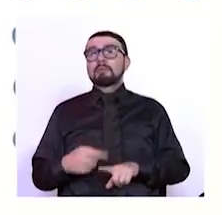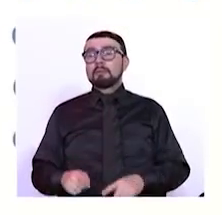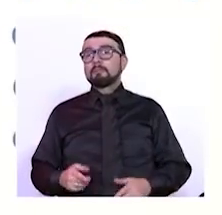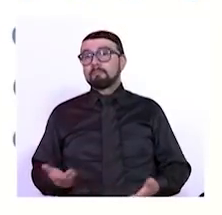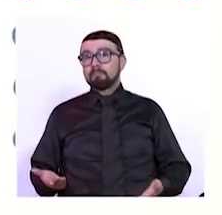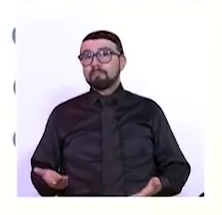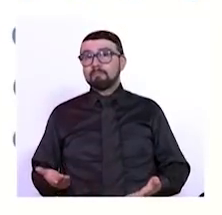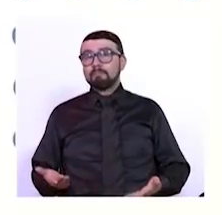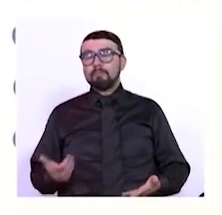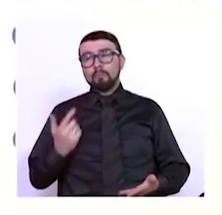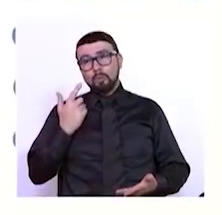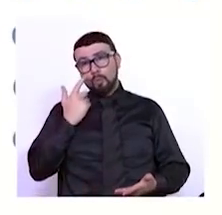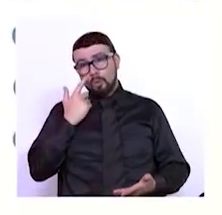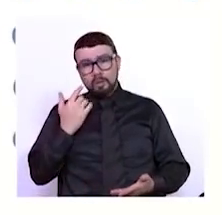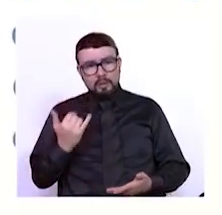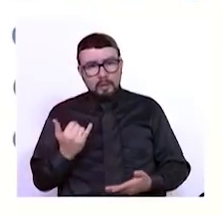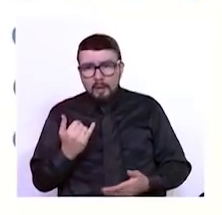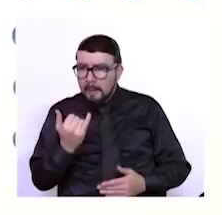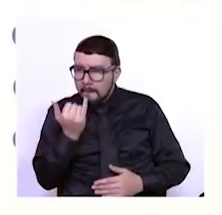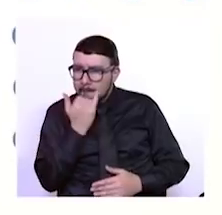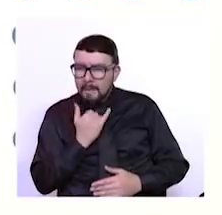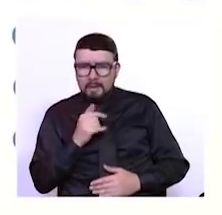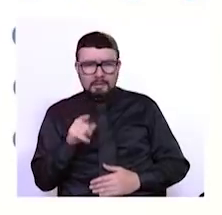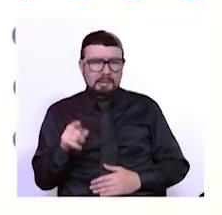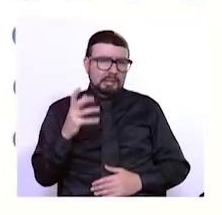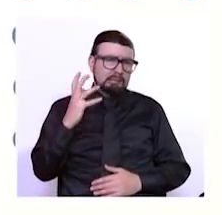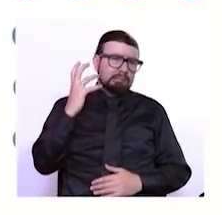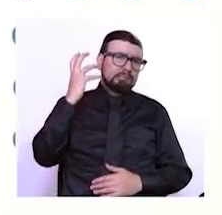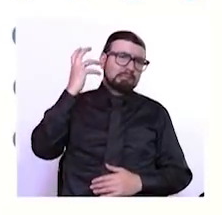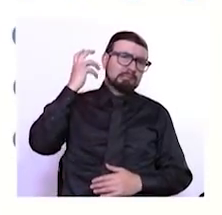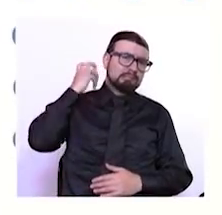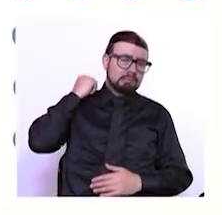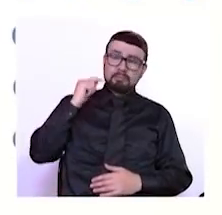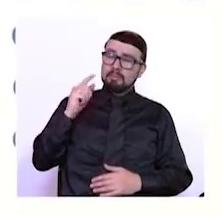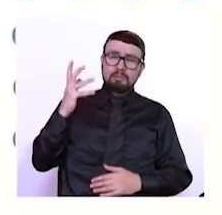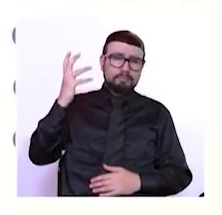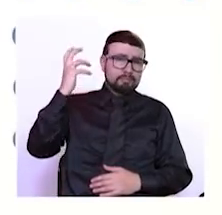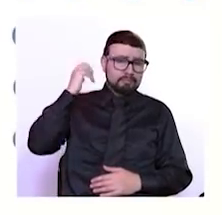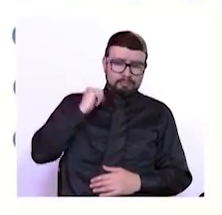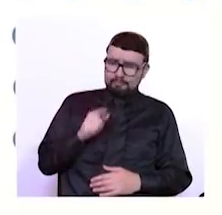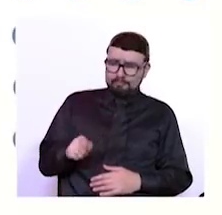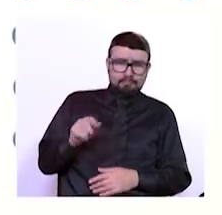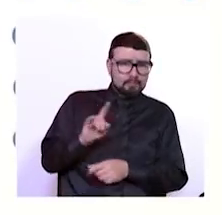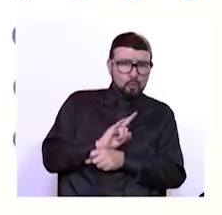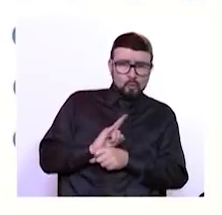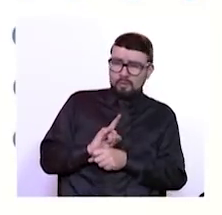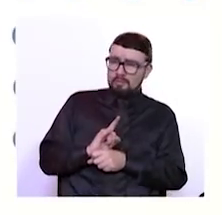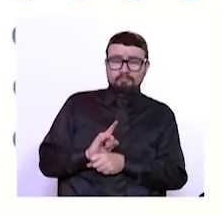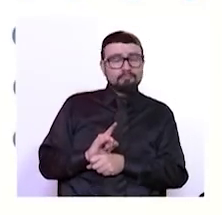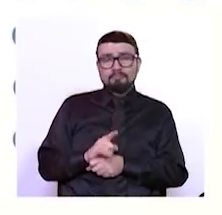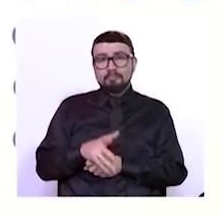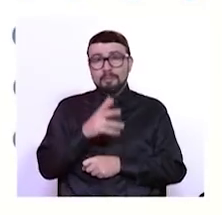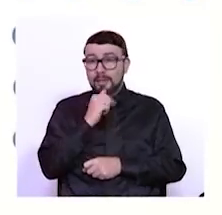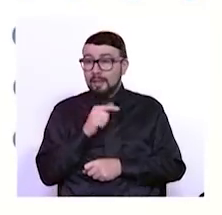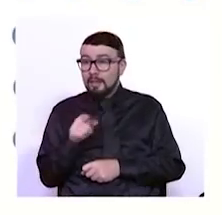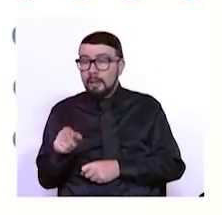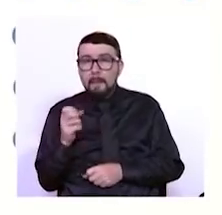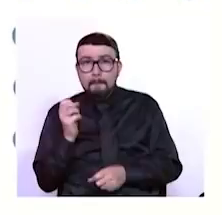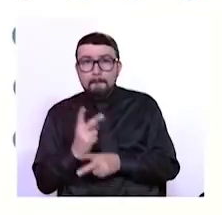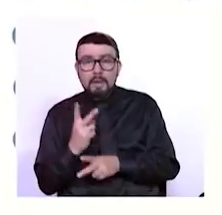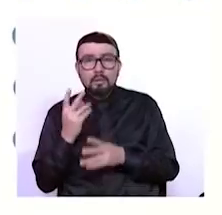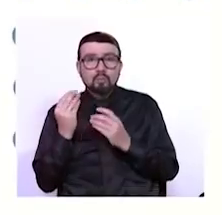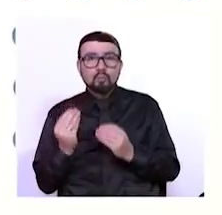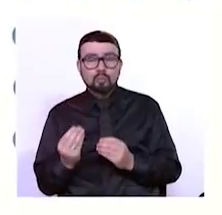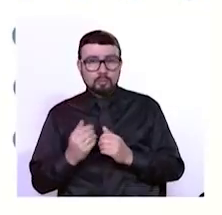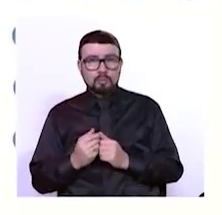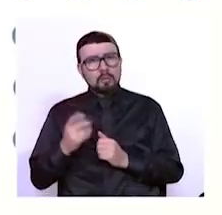persona. Esa práctica es antiquísima, está en desuso hace mucho tiempo y es eminentemente peligrosa